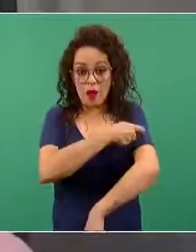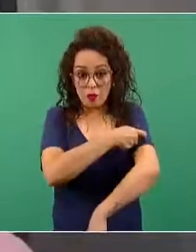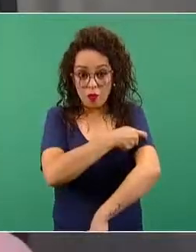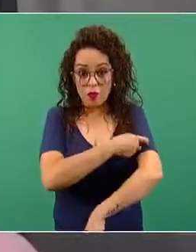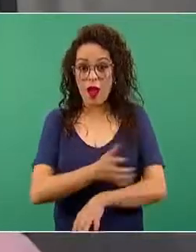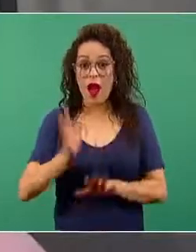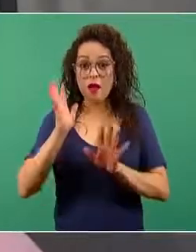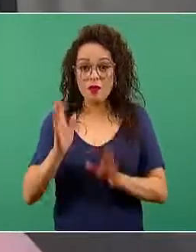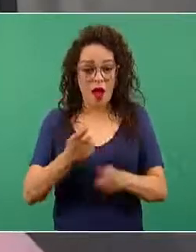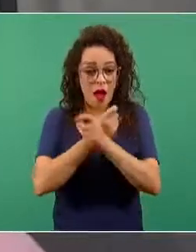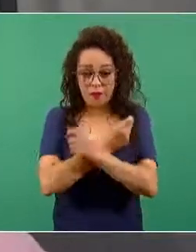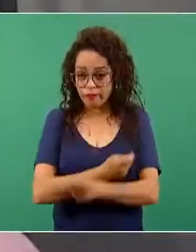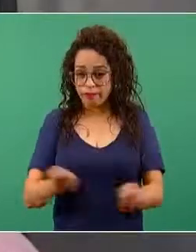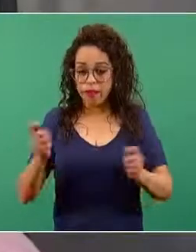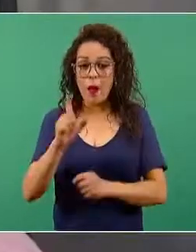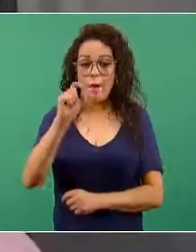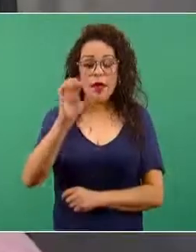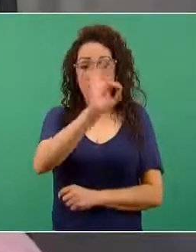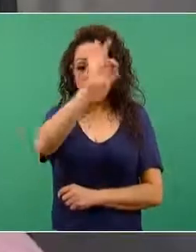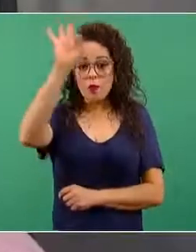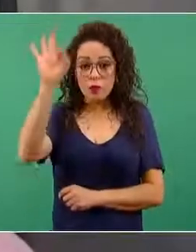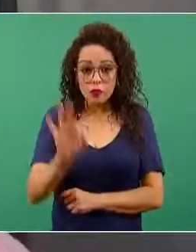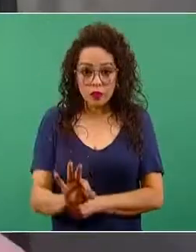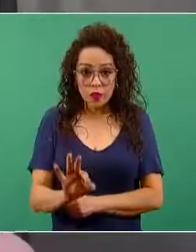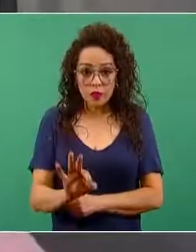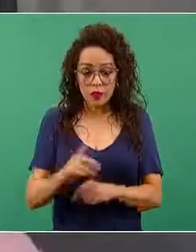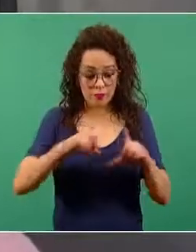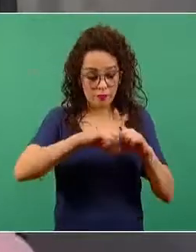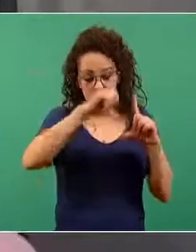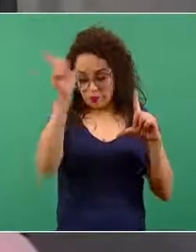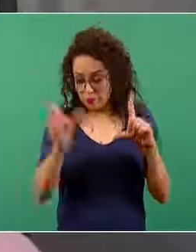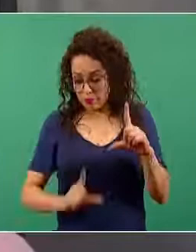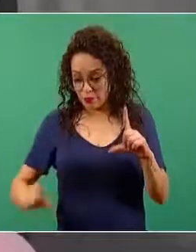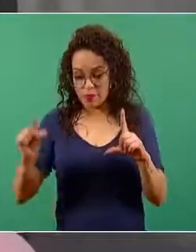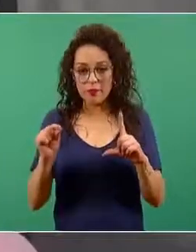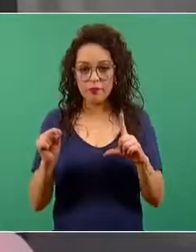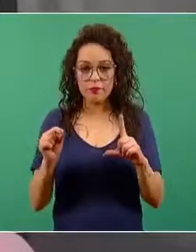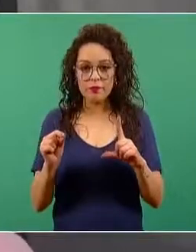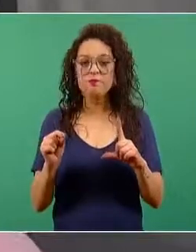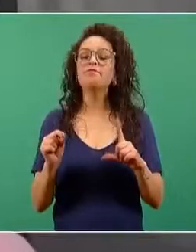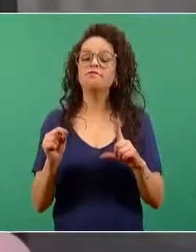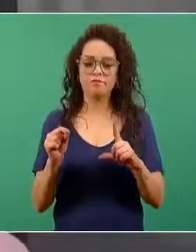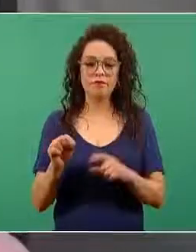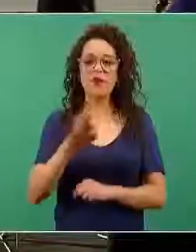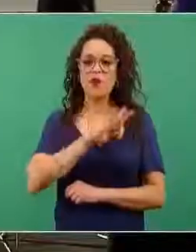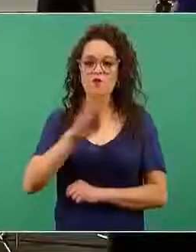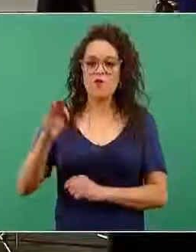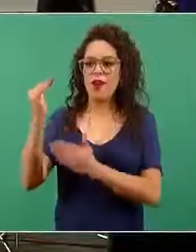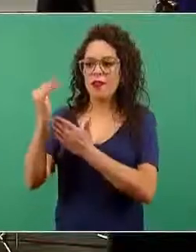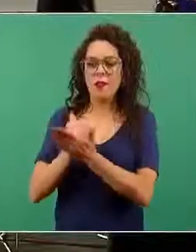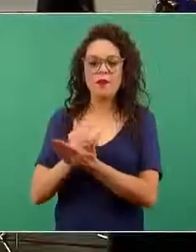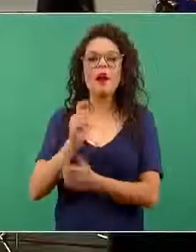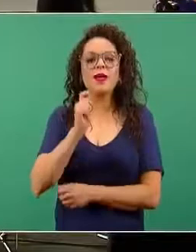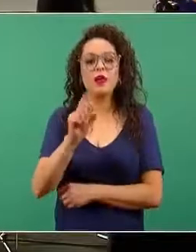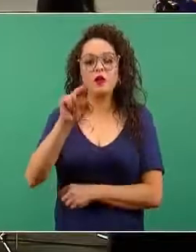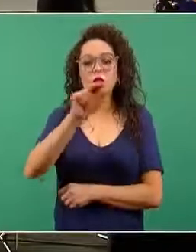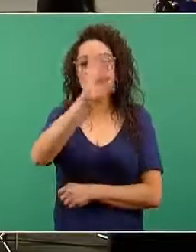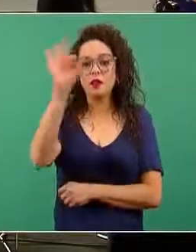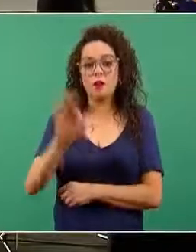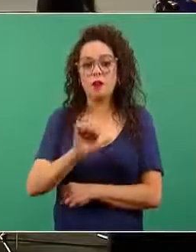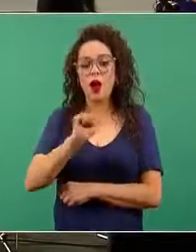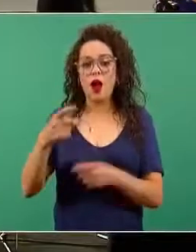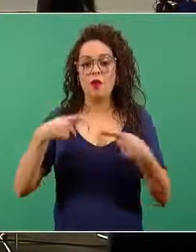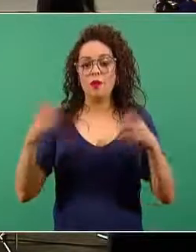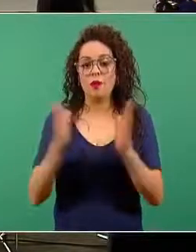hayamos cubierto el 20% de la población mexicana, habremos logrado reducir 80% de la mortalidad. Es